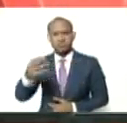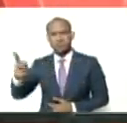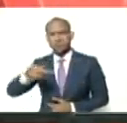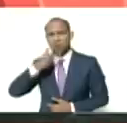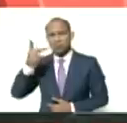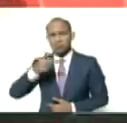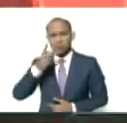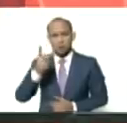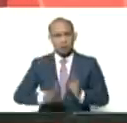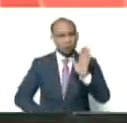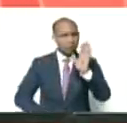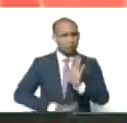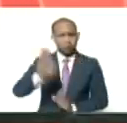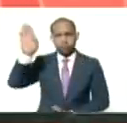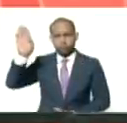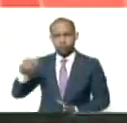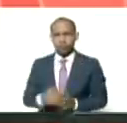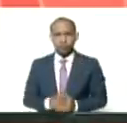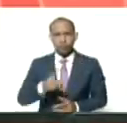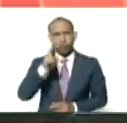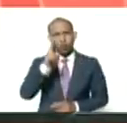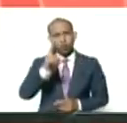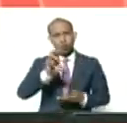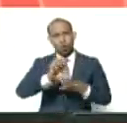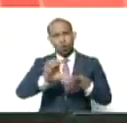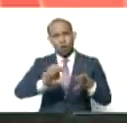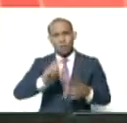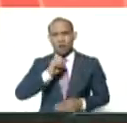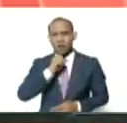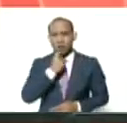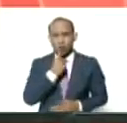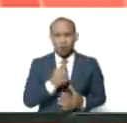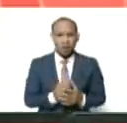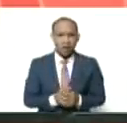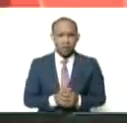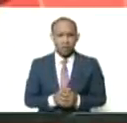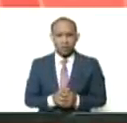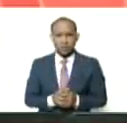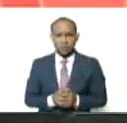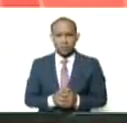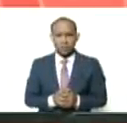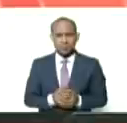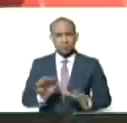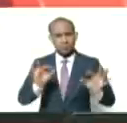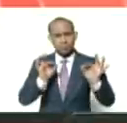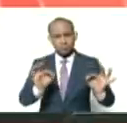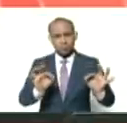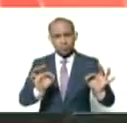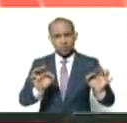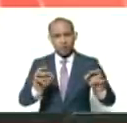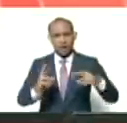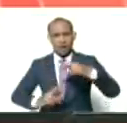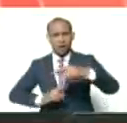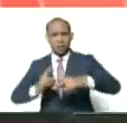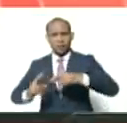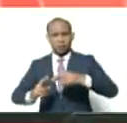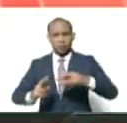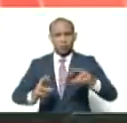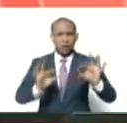política. Dos elementos clave: la calidad revolucionaria y la calidad del método